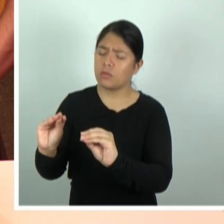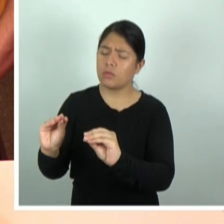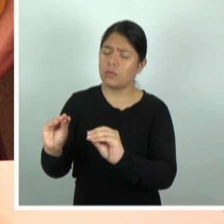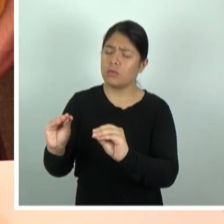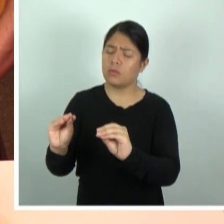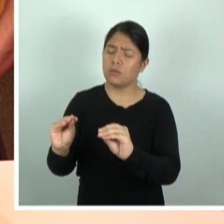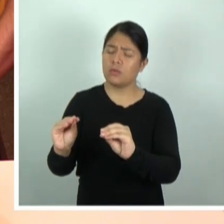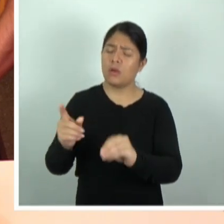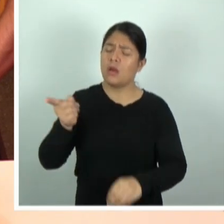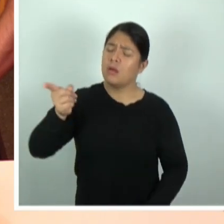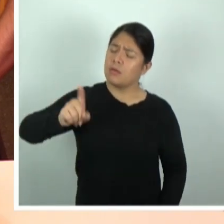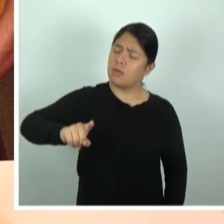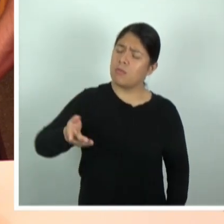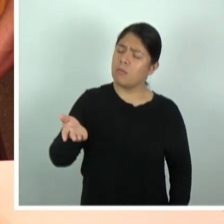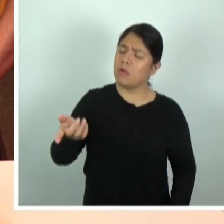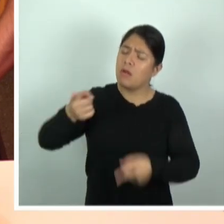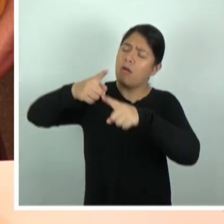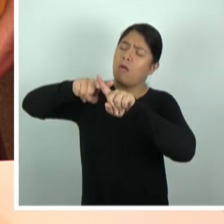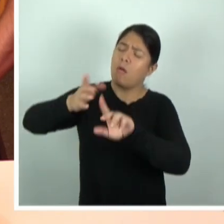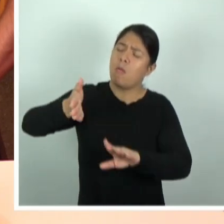y por tu sacrificio por mí, Señor.